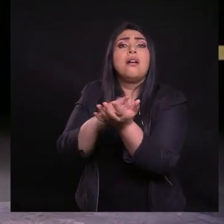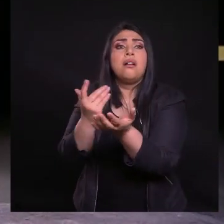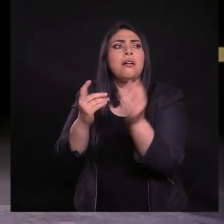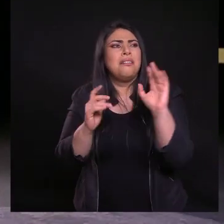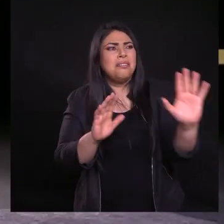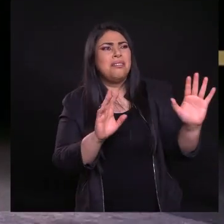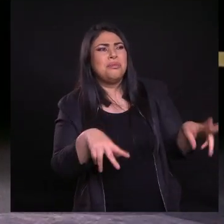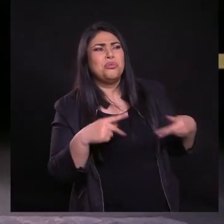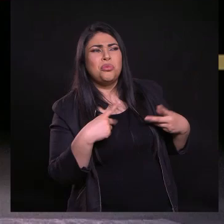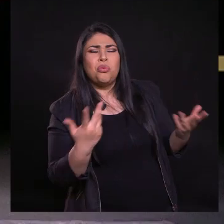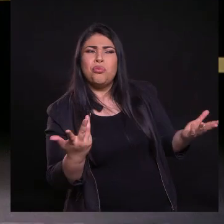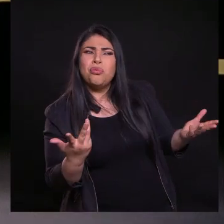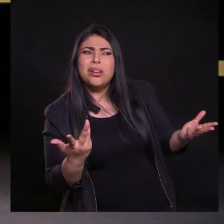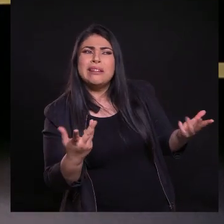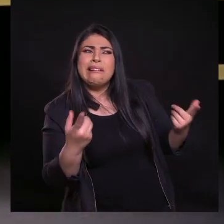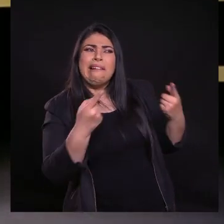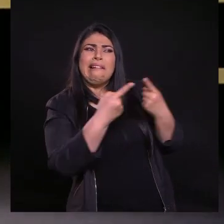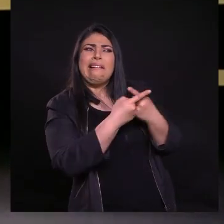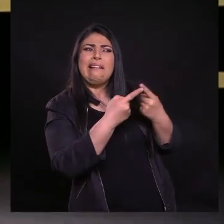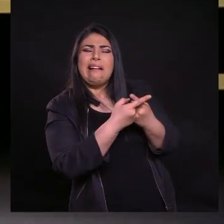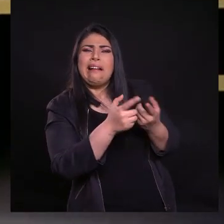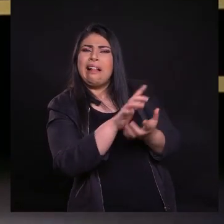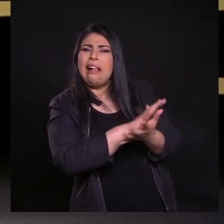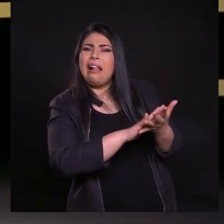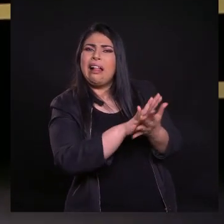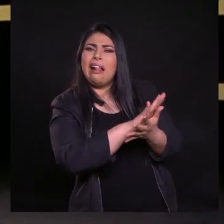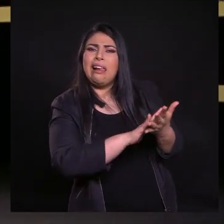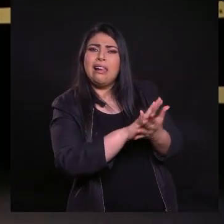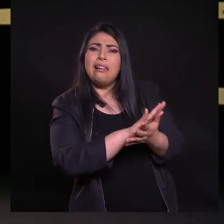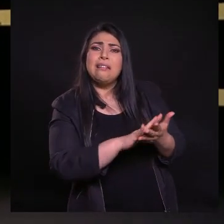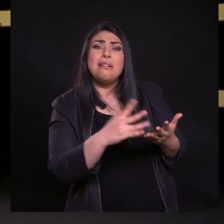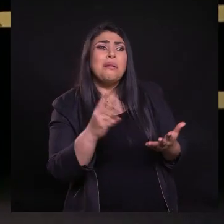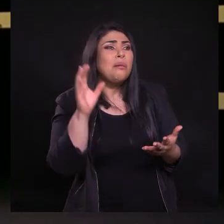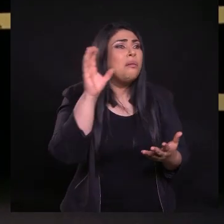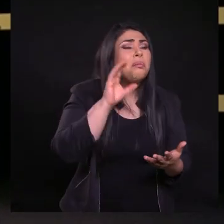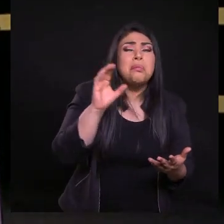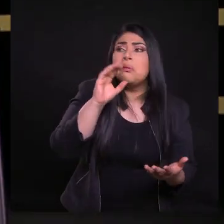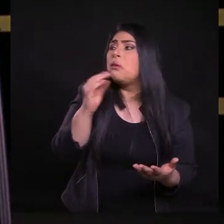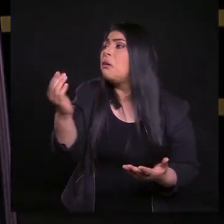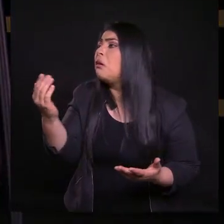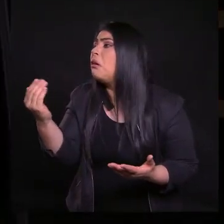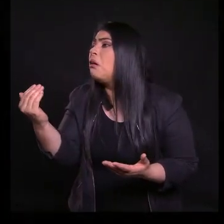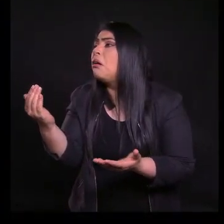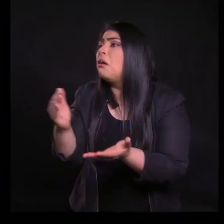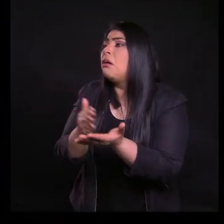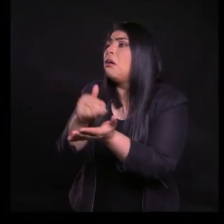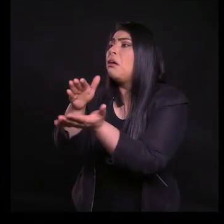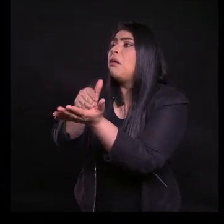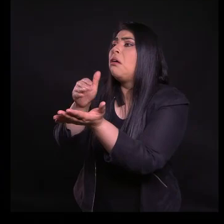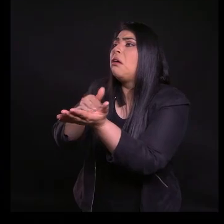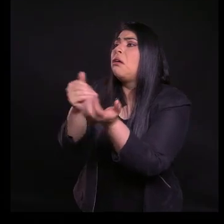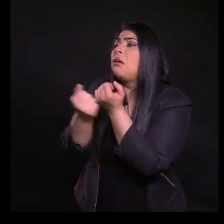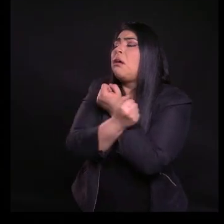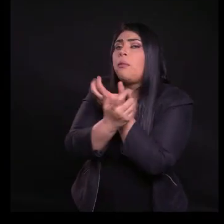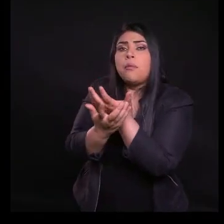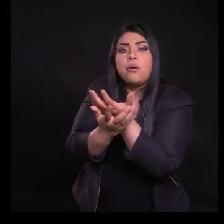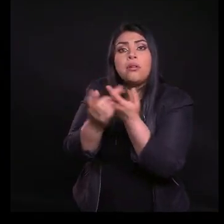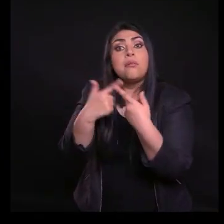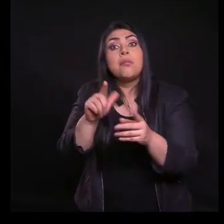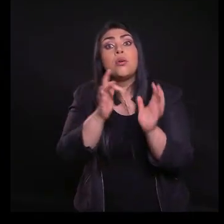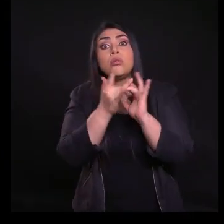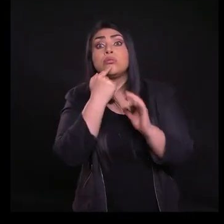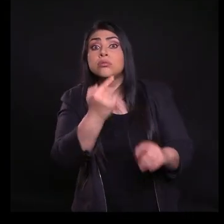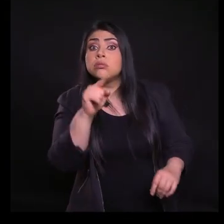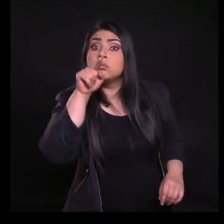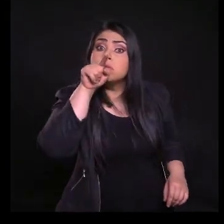vida que no es la correcta con tal de ver quién los abraza quién los ama pero hoy jesús te dice hijo